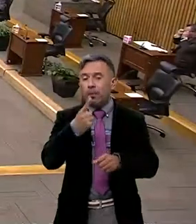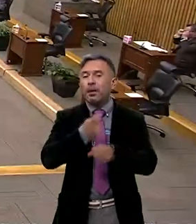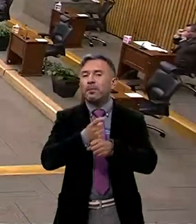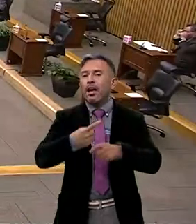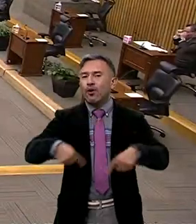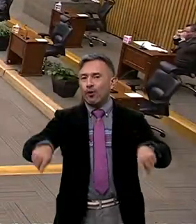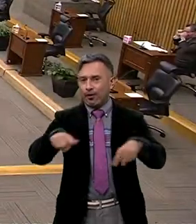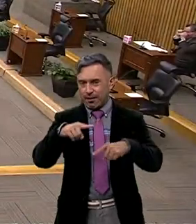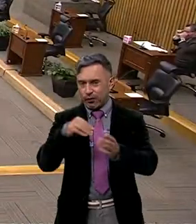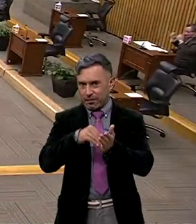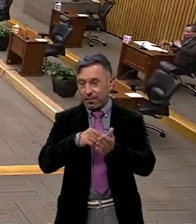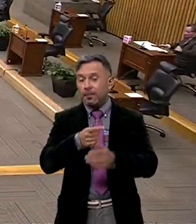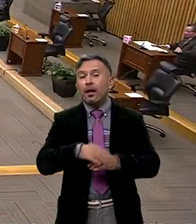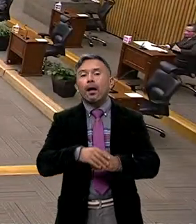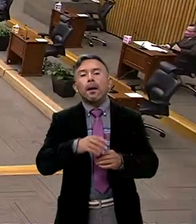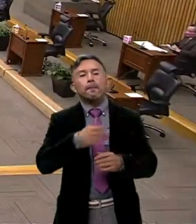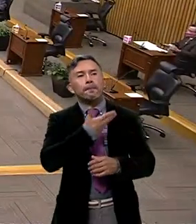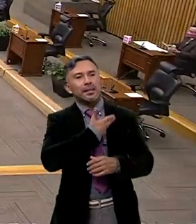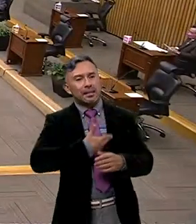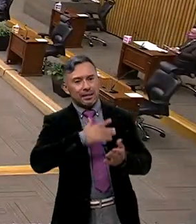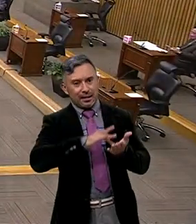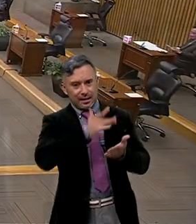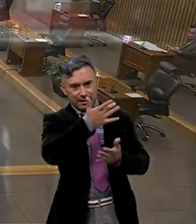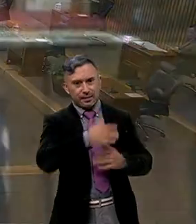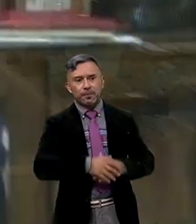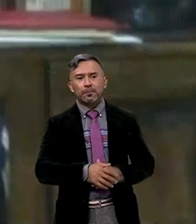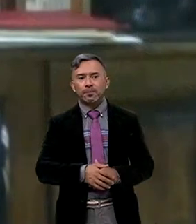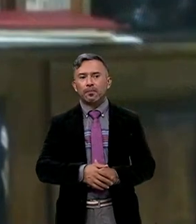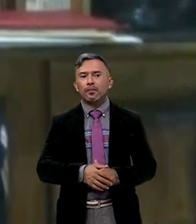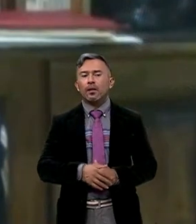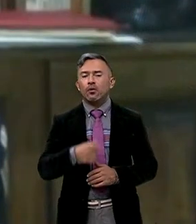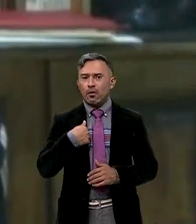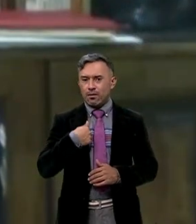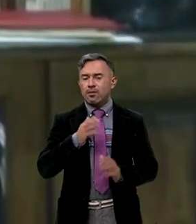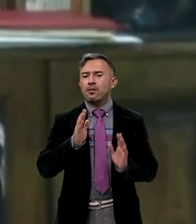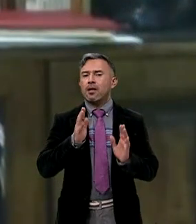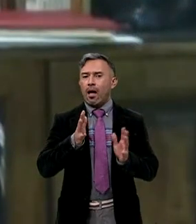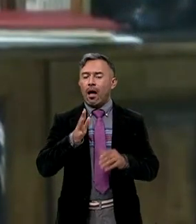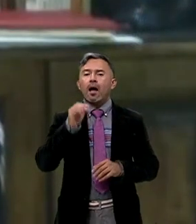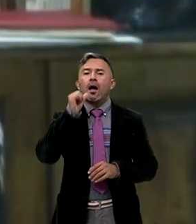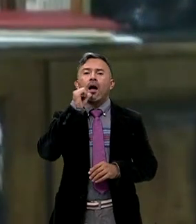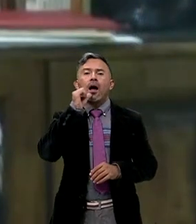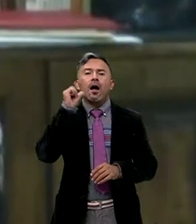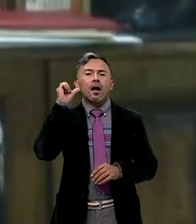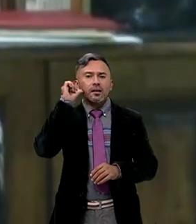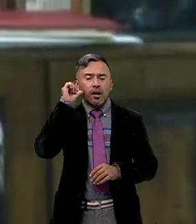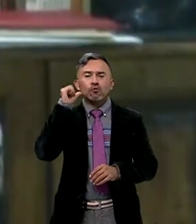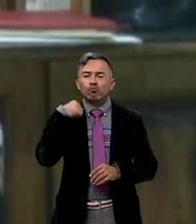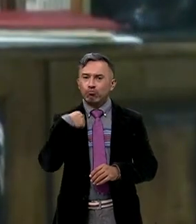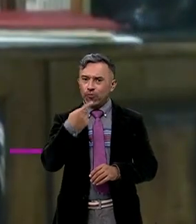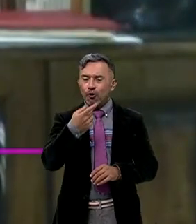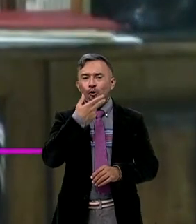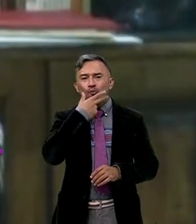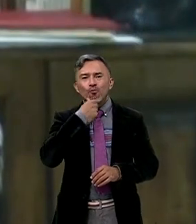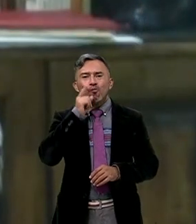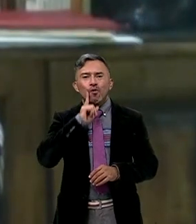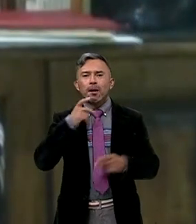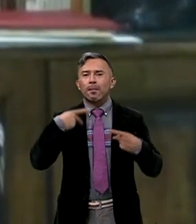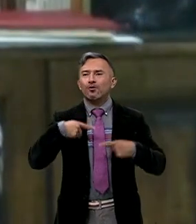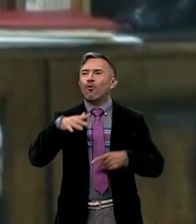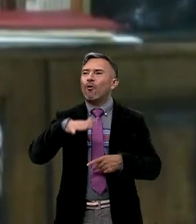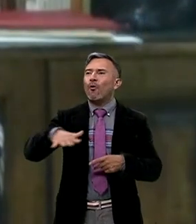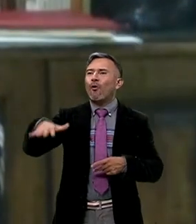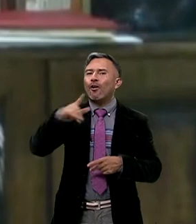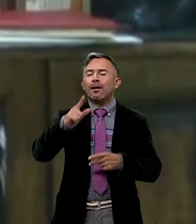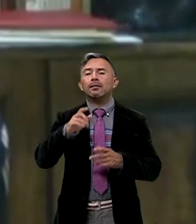gracias presidente bueno pues yo pues ya afortunadamente ayer justamente hice esta felicitación a las y los ciudadanos a nuestro servicio